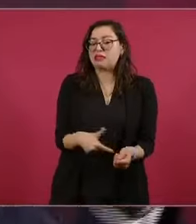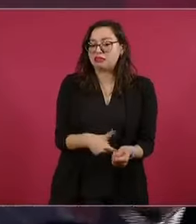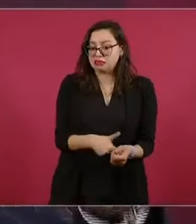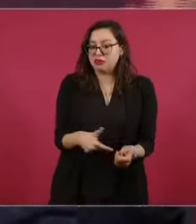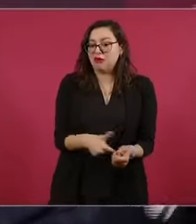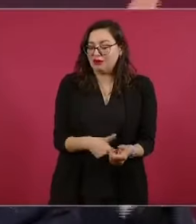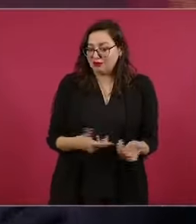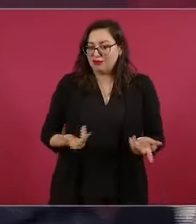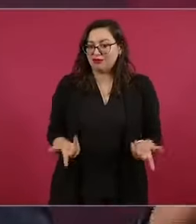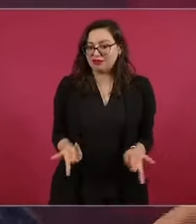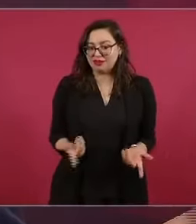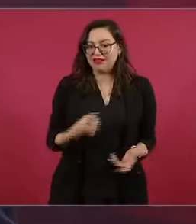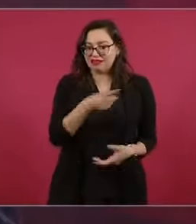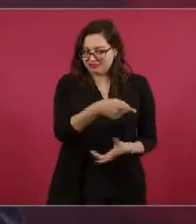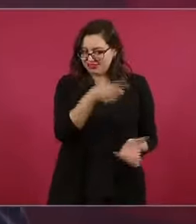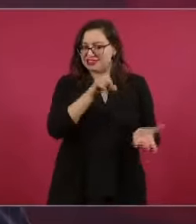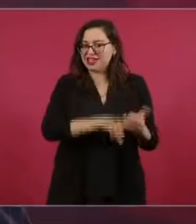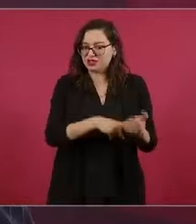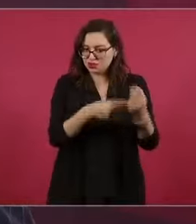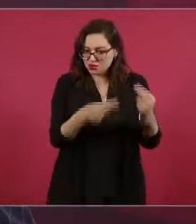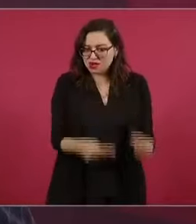porque se metió a hacer negocios